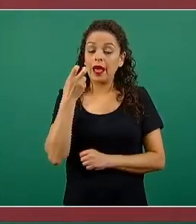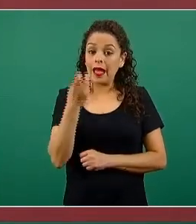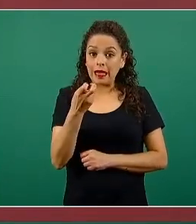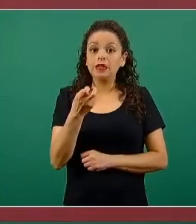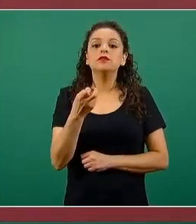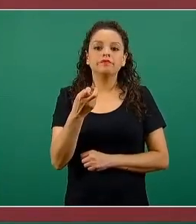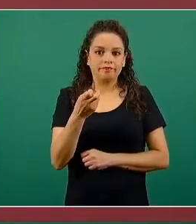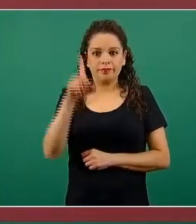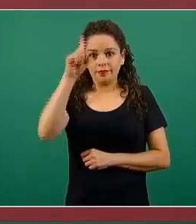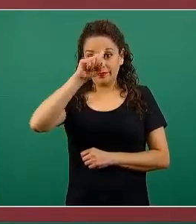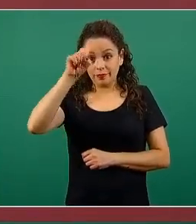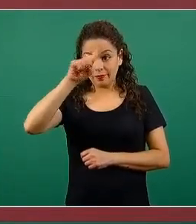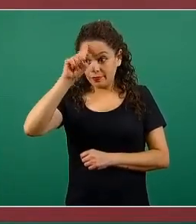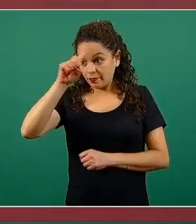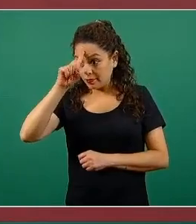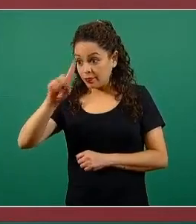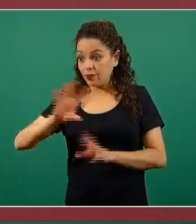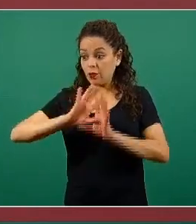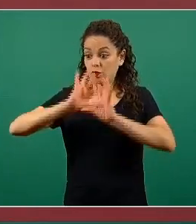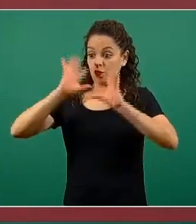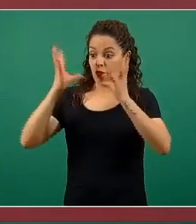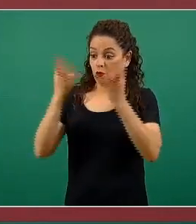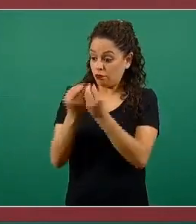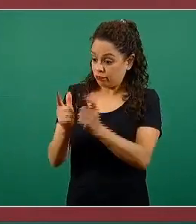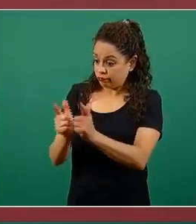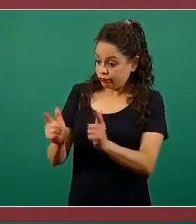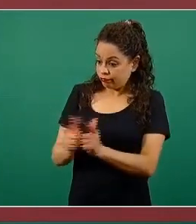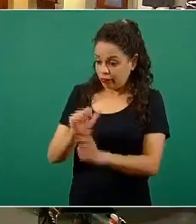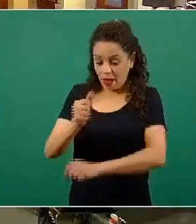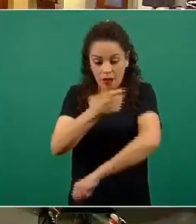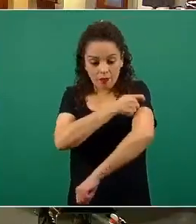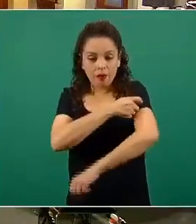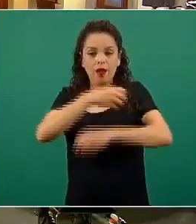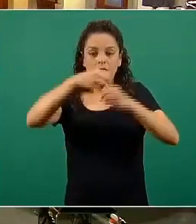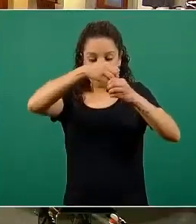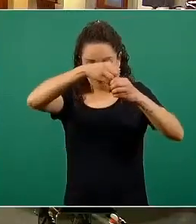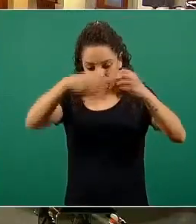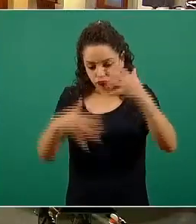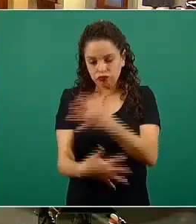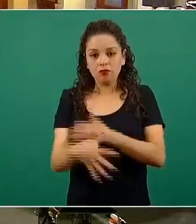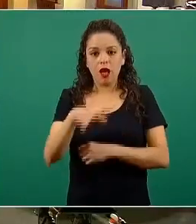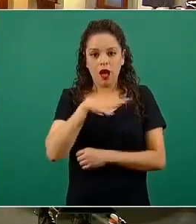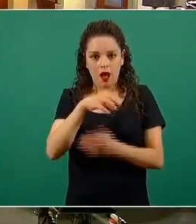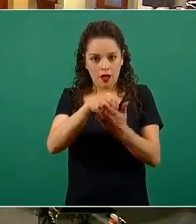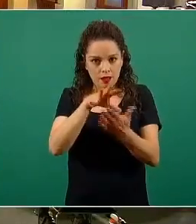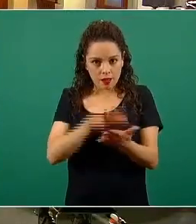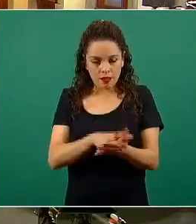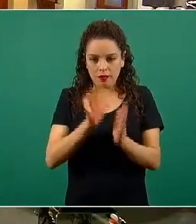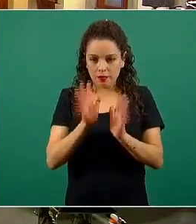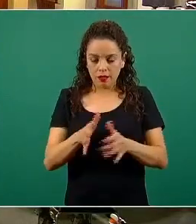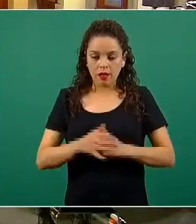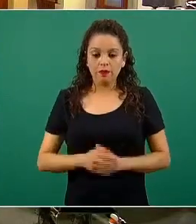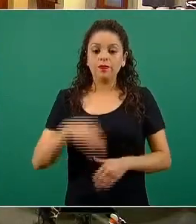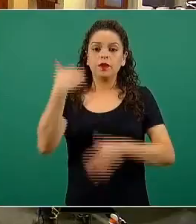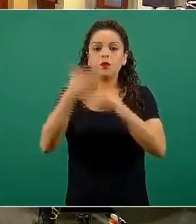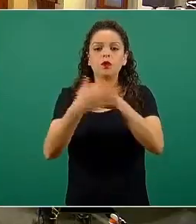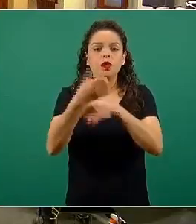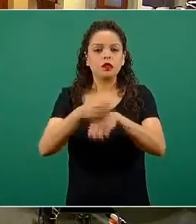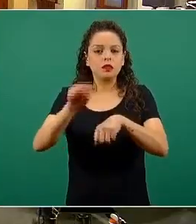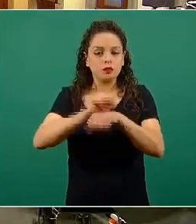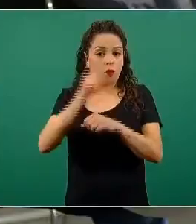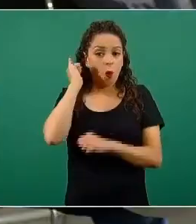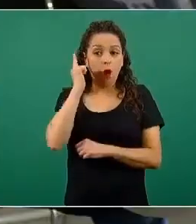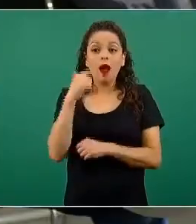integración de las recomendaciones del grupo técnico de vacunación. En las próximas semanas, espero que a partir de la